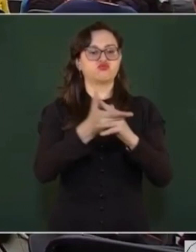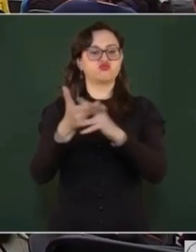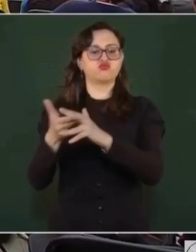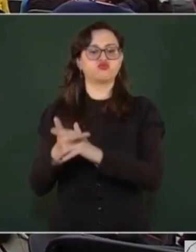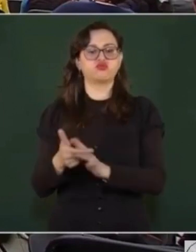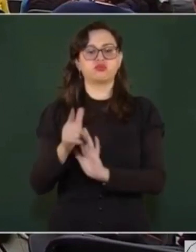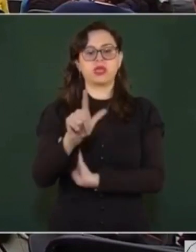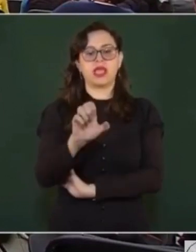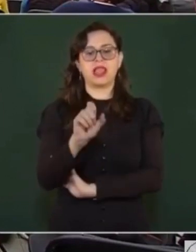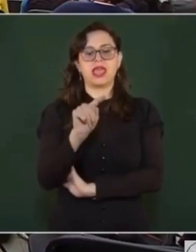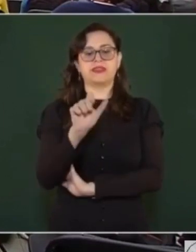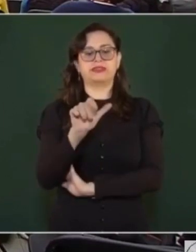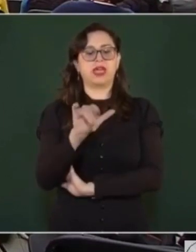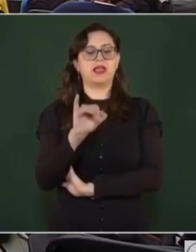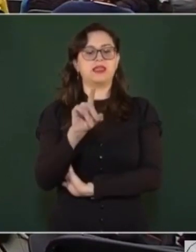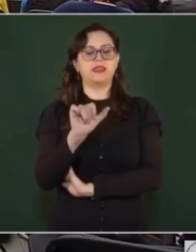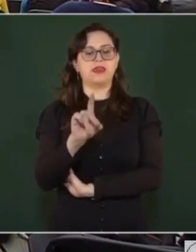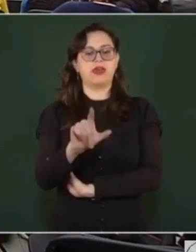Miren, esto es